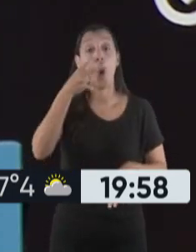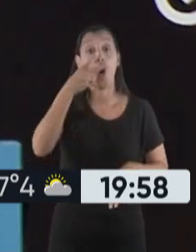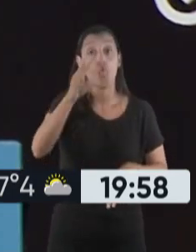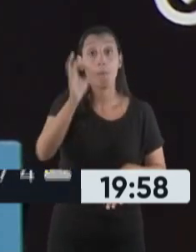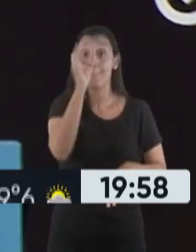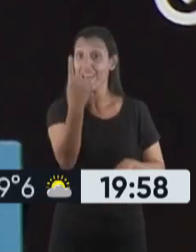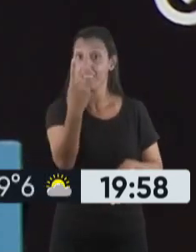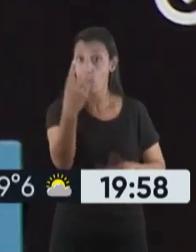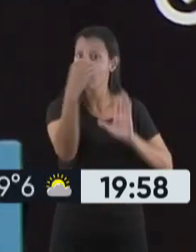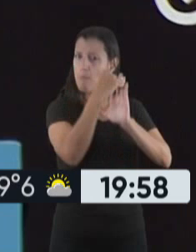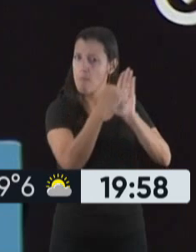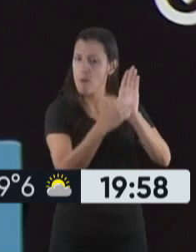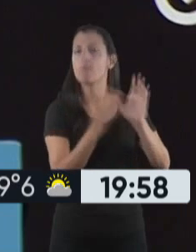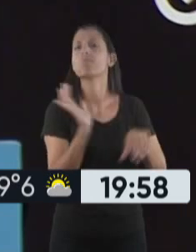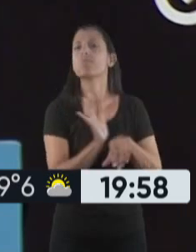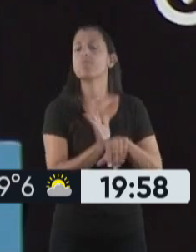2021